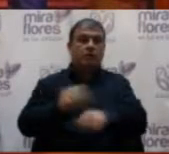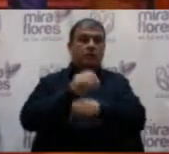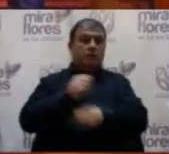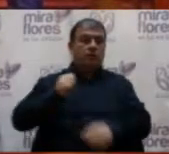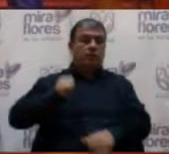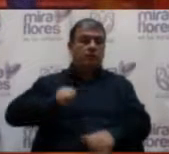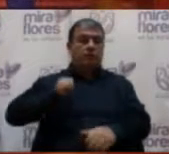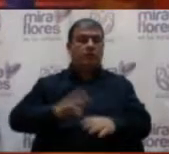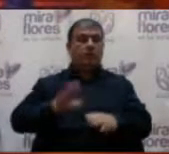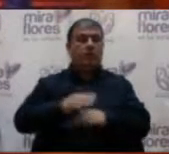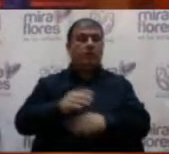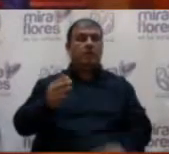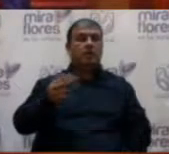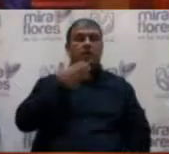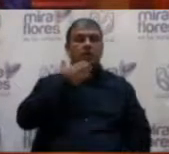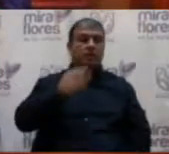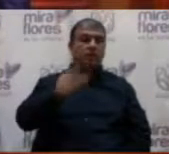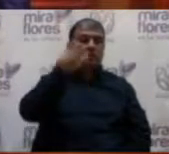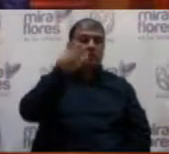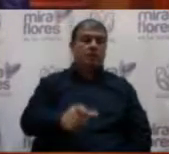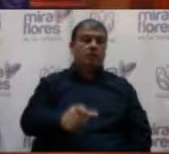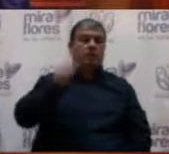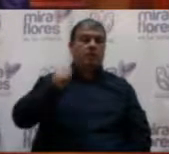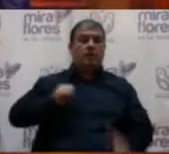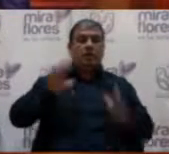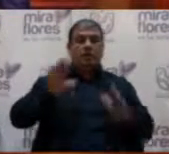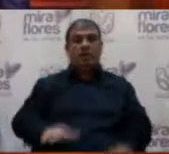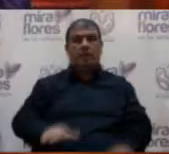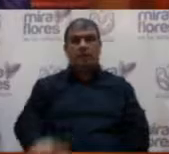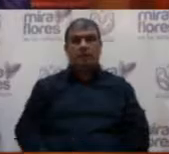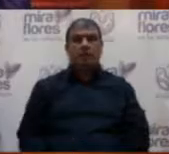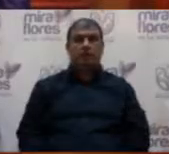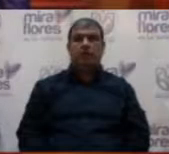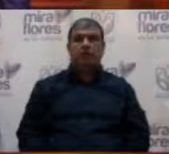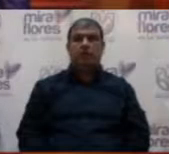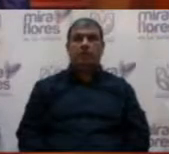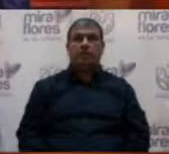Jorge Muñoz Huelles, alcalde de Miraflores.